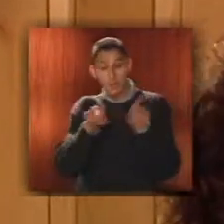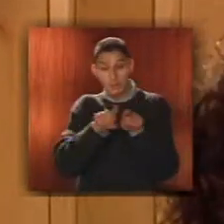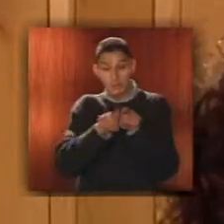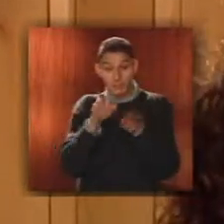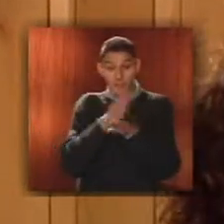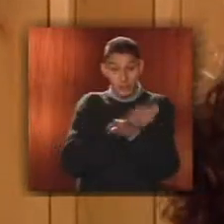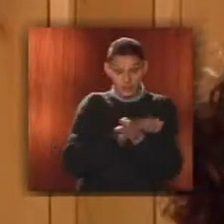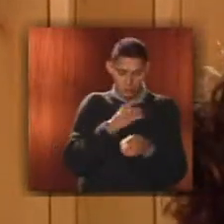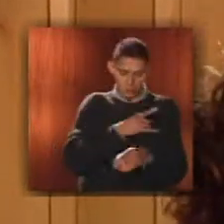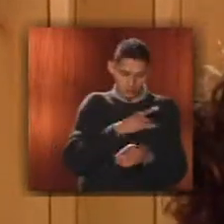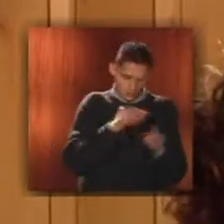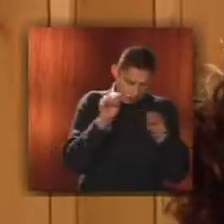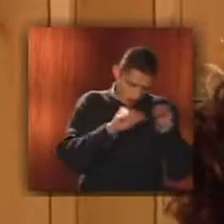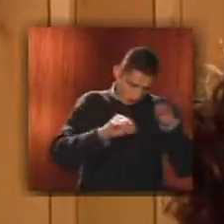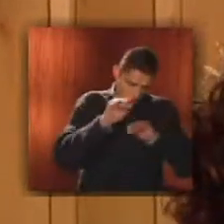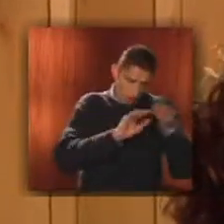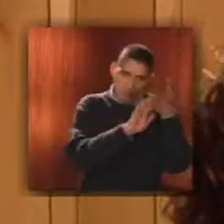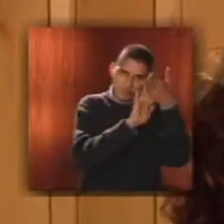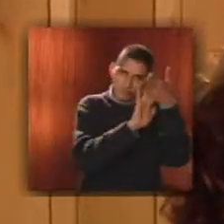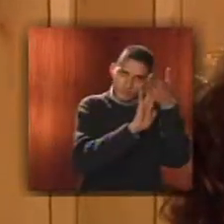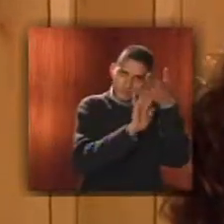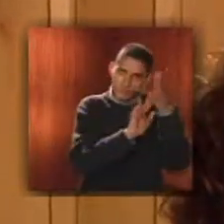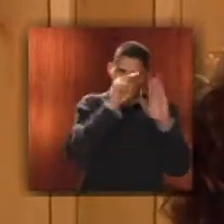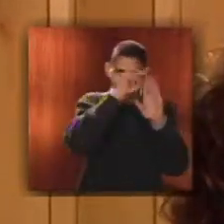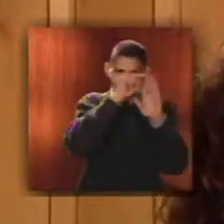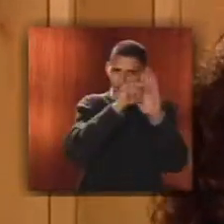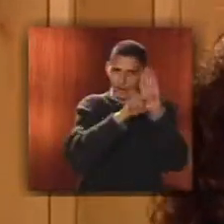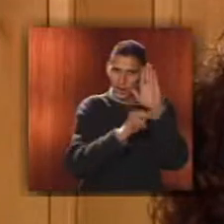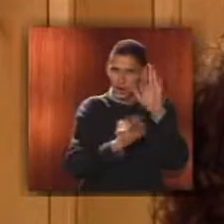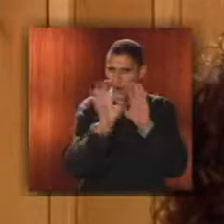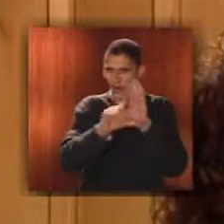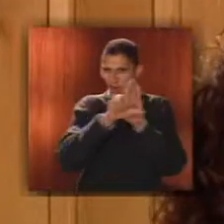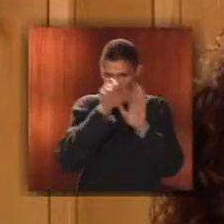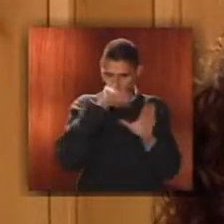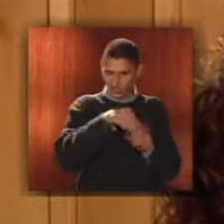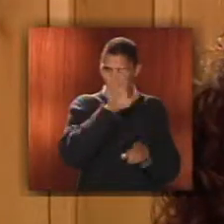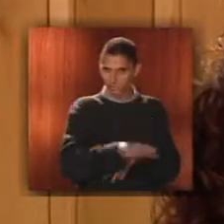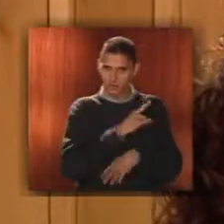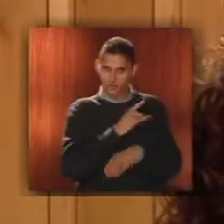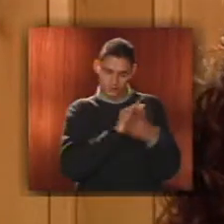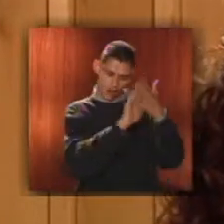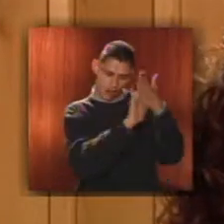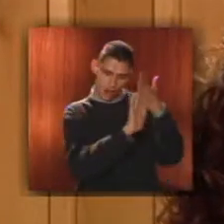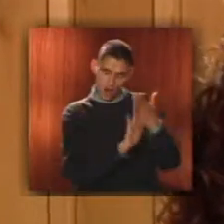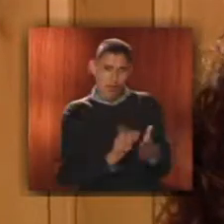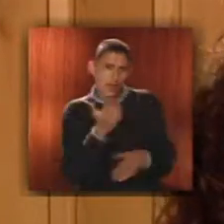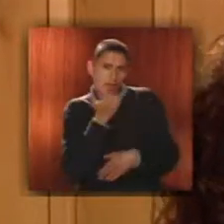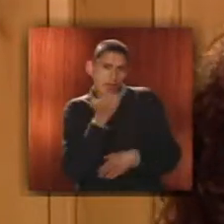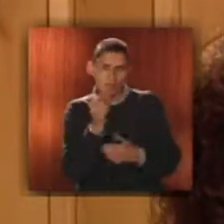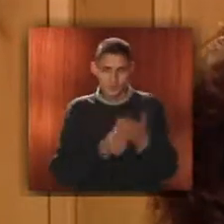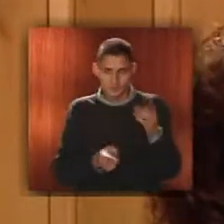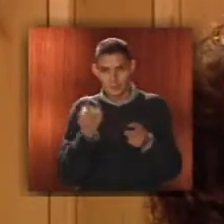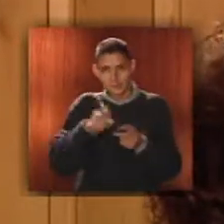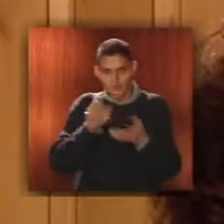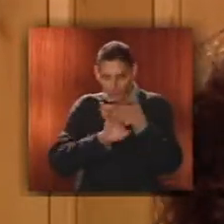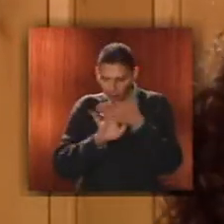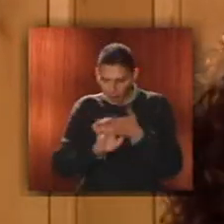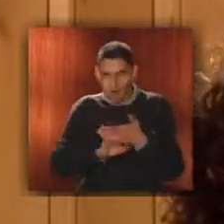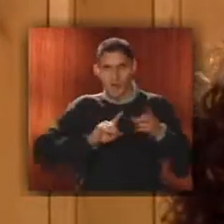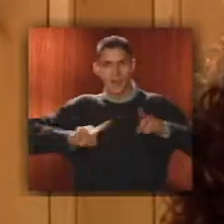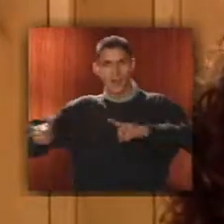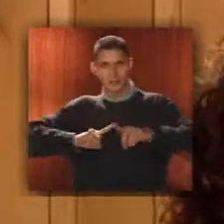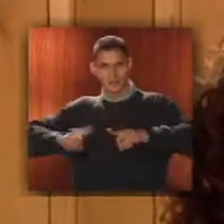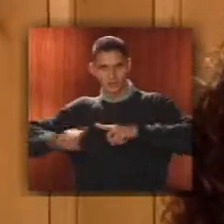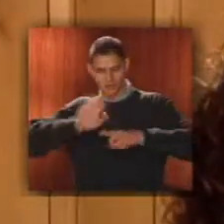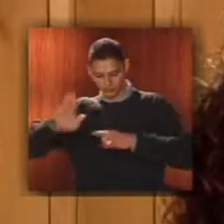que desarrollemos una serie de ajustes y adaptaciones en varios aspectos, por ejemplo,